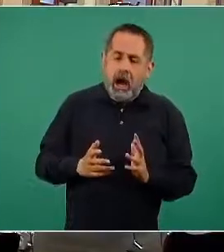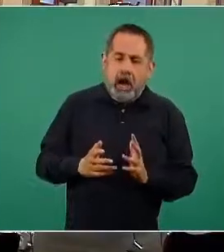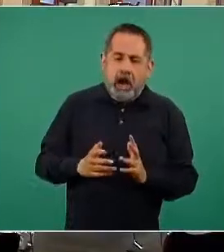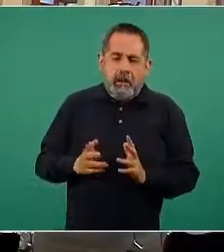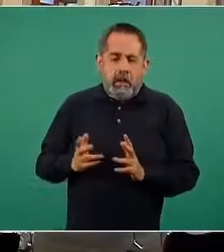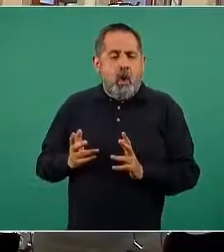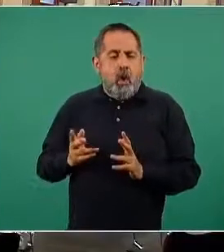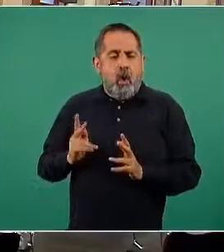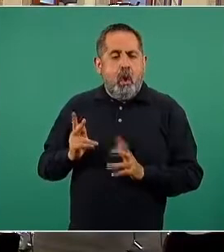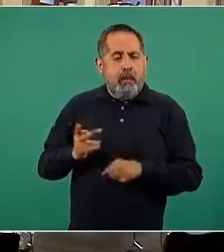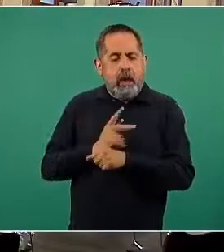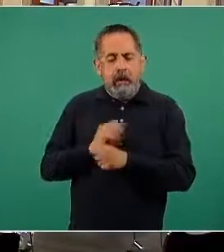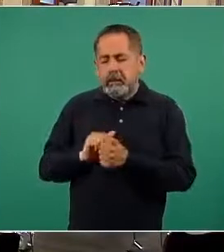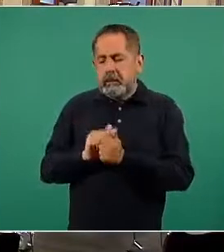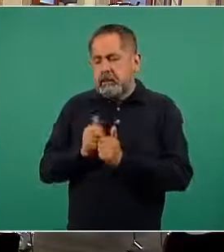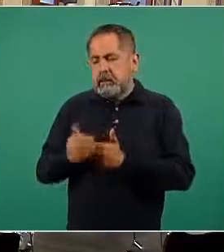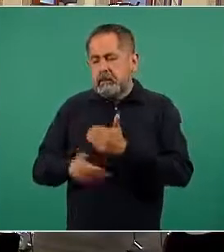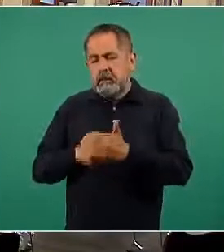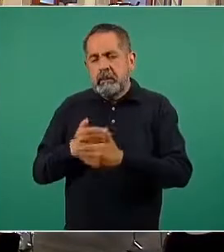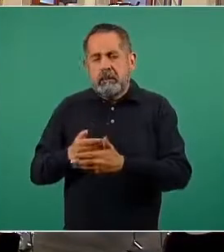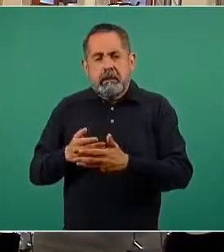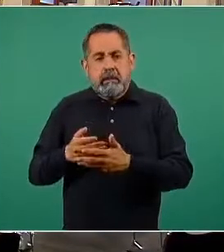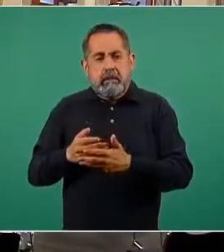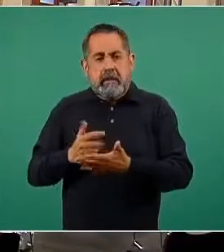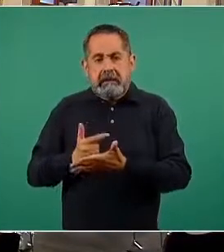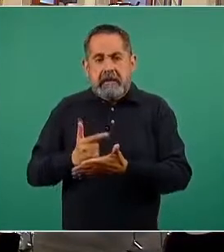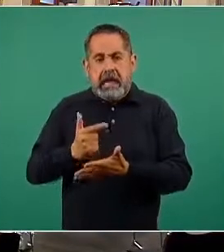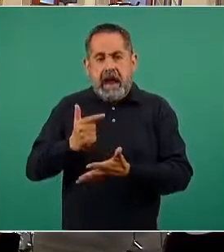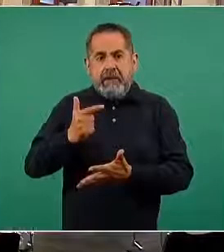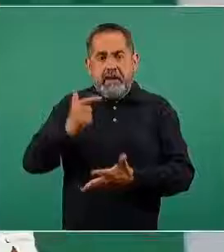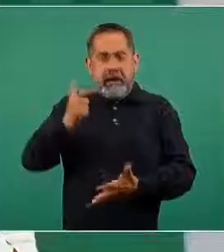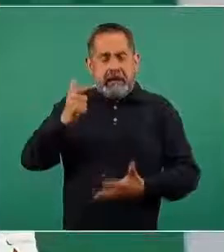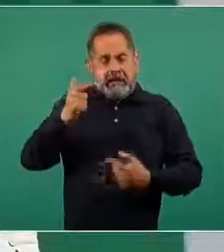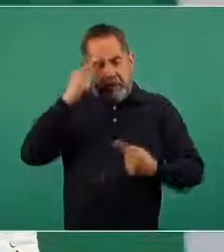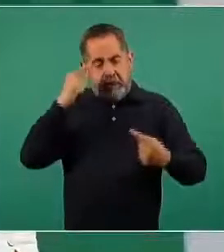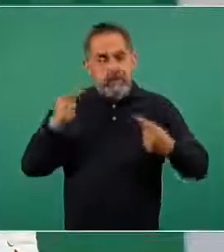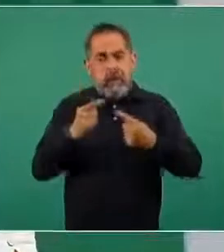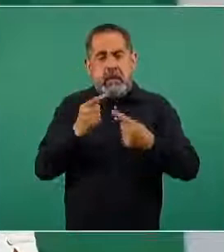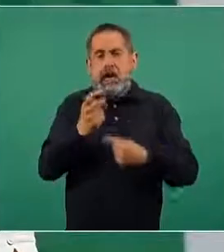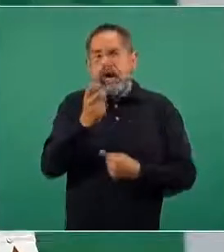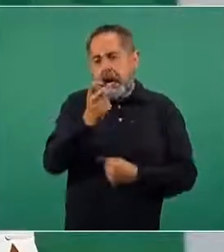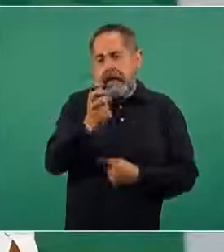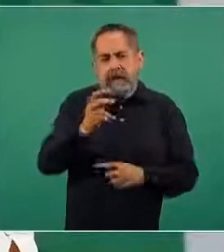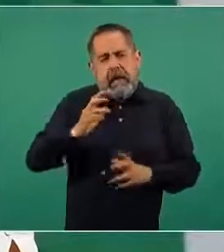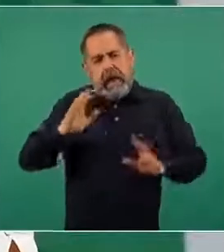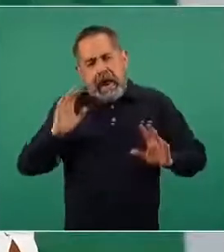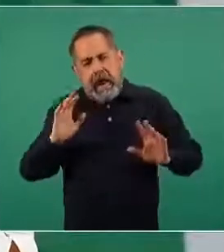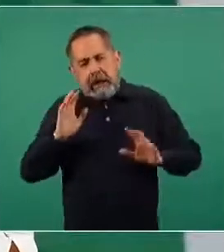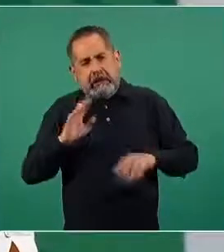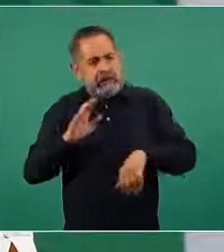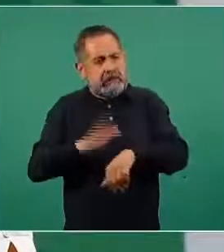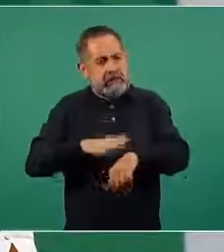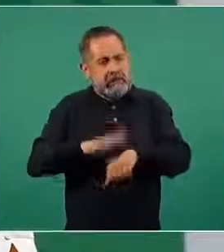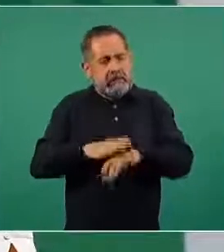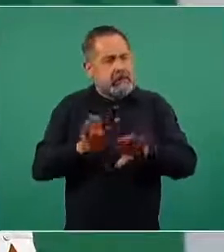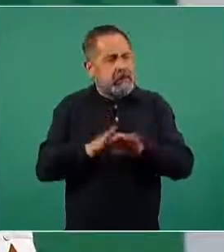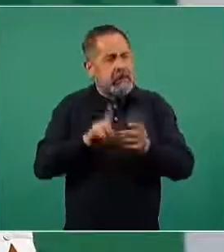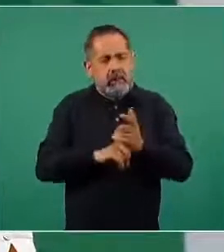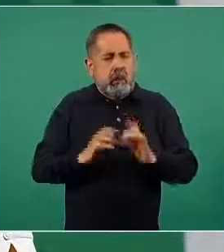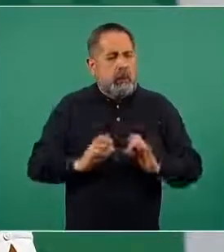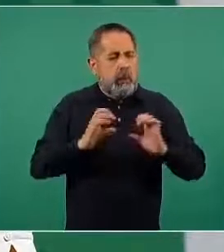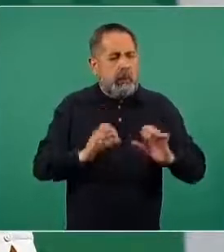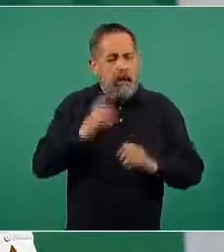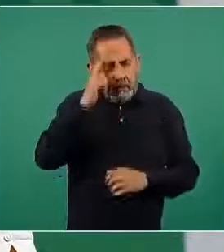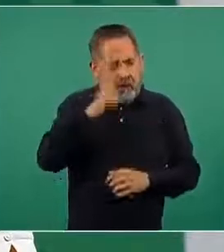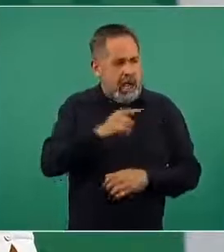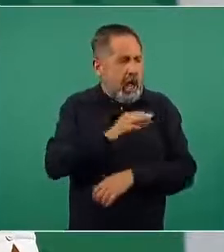que progresó a una reacción alérgica grave, es decir, a una reacción anafiláctica. Es ahí donde se debe tener el mayor cuidado al